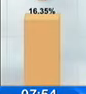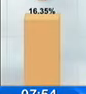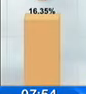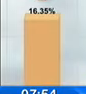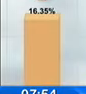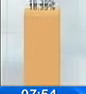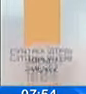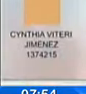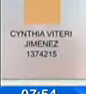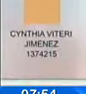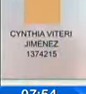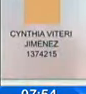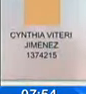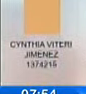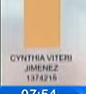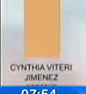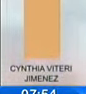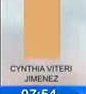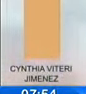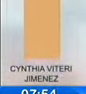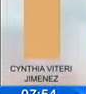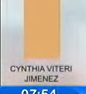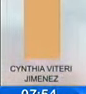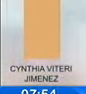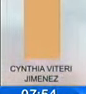39.11% para el candidato Lenín Moreno Garcés,